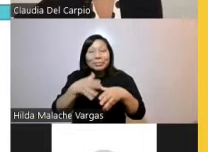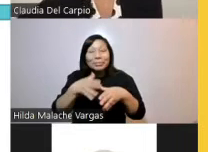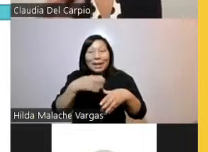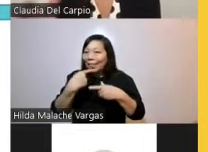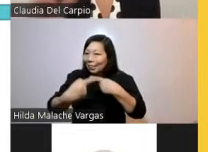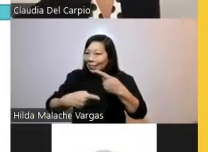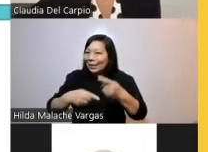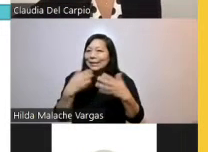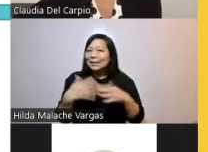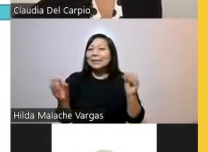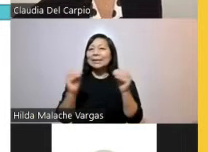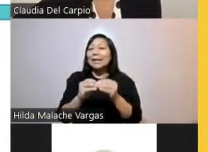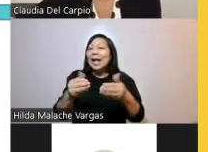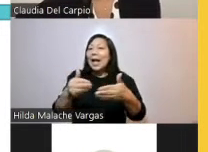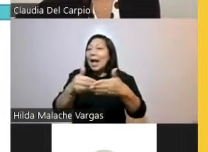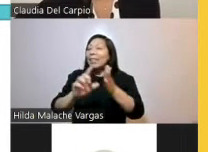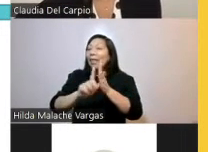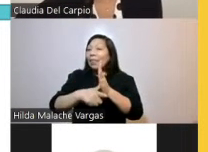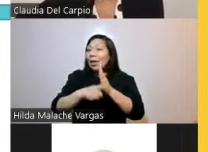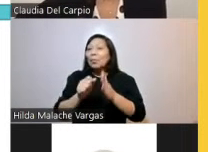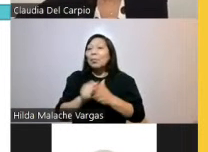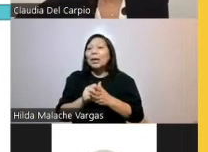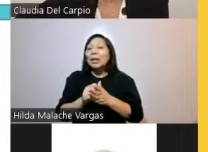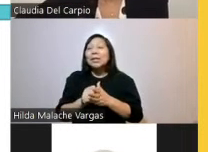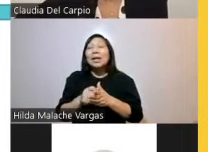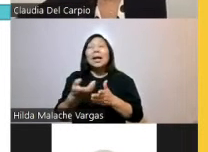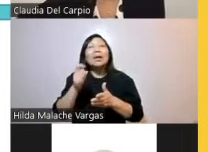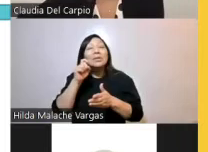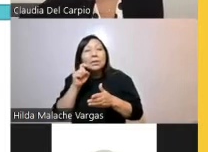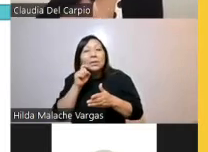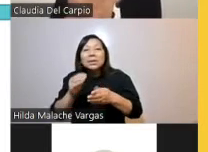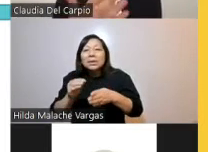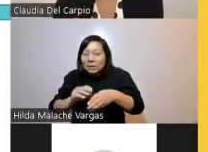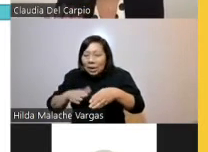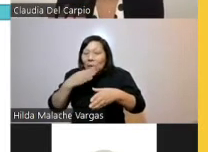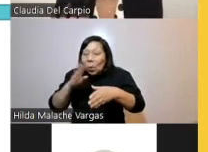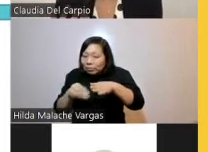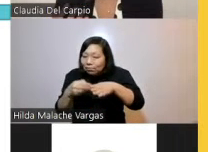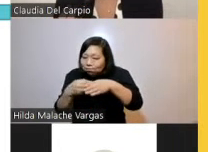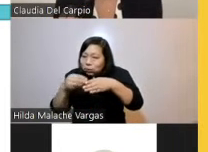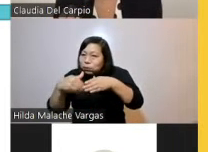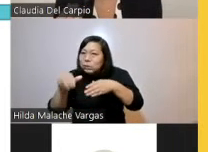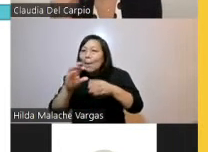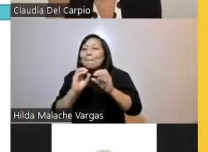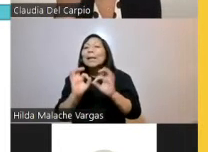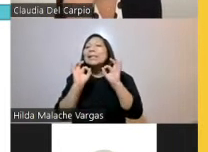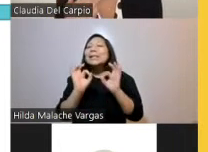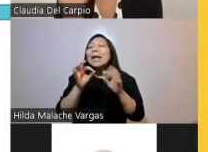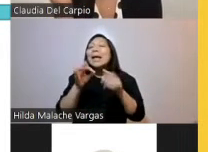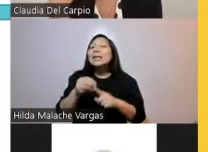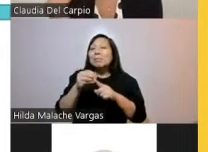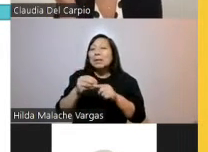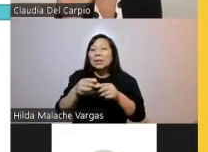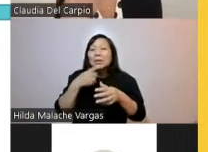mencionado. Antes y después del coito, limpia la vulva de adelante hacia atrás, especialmente el clítoris